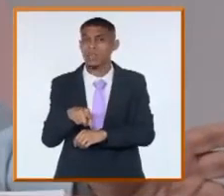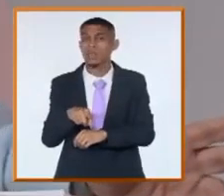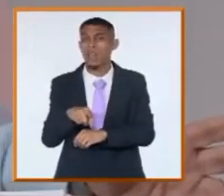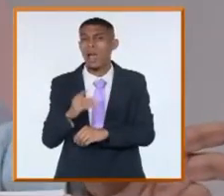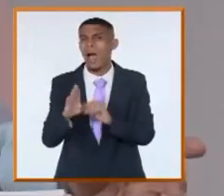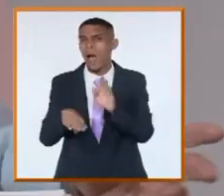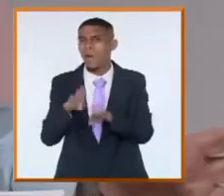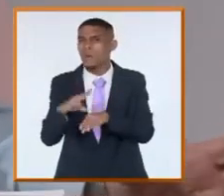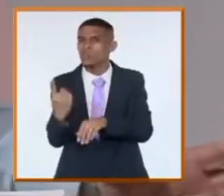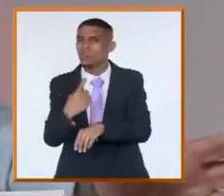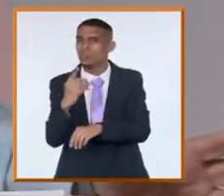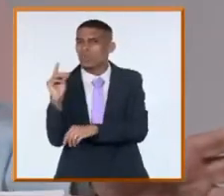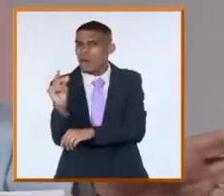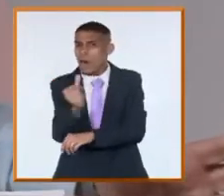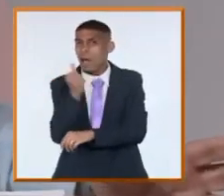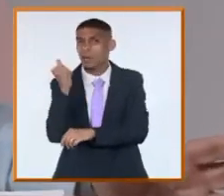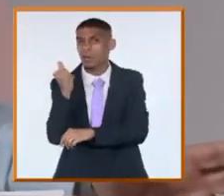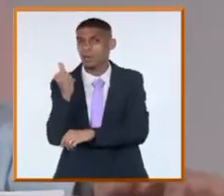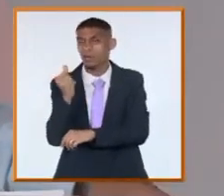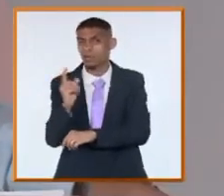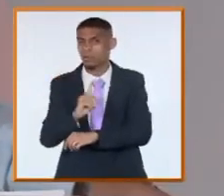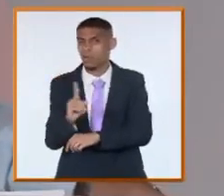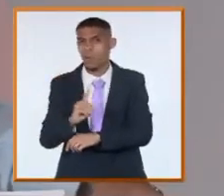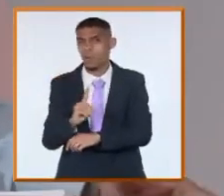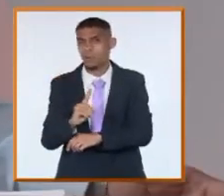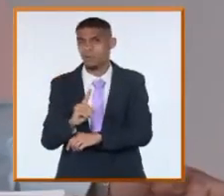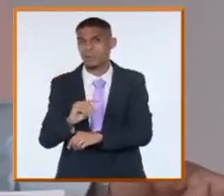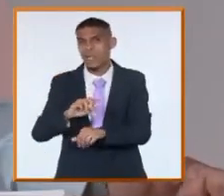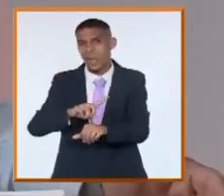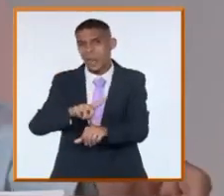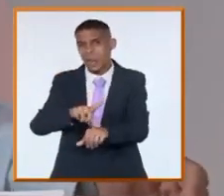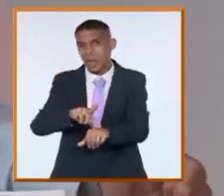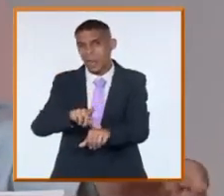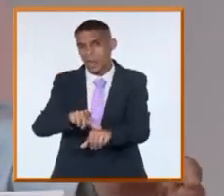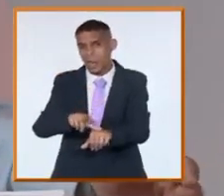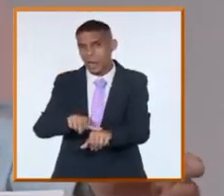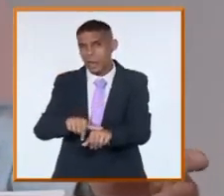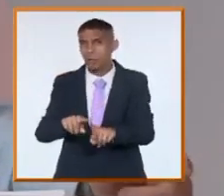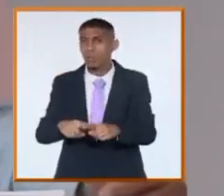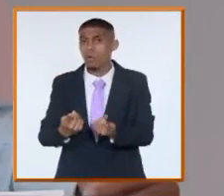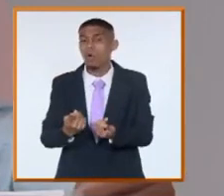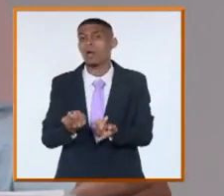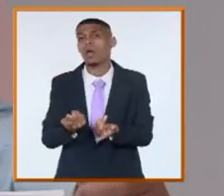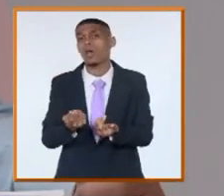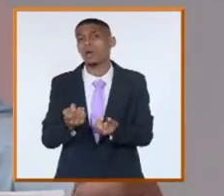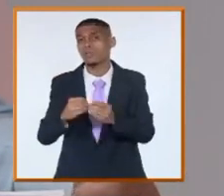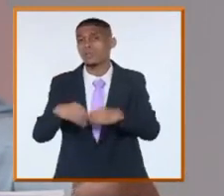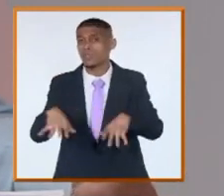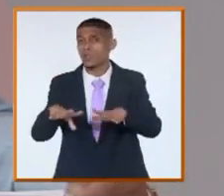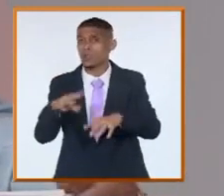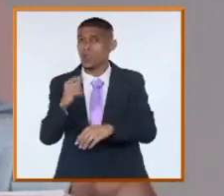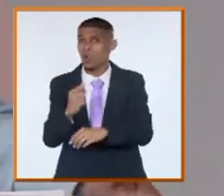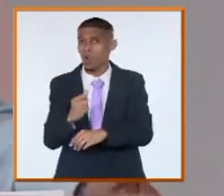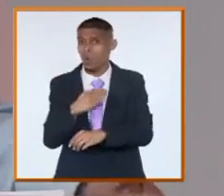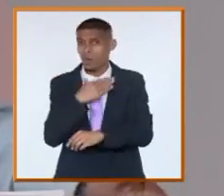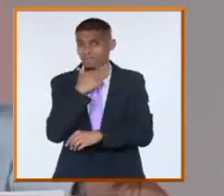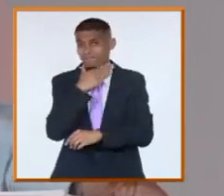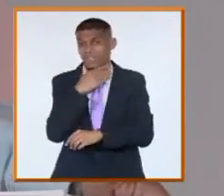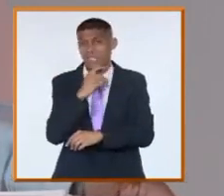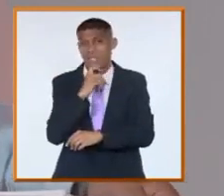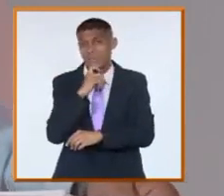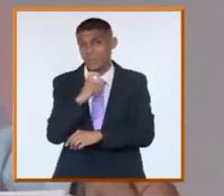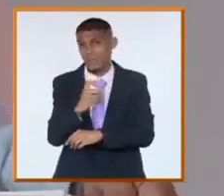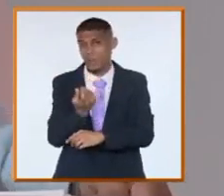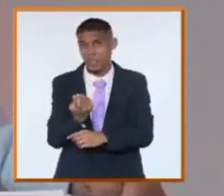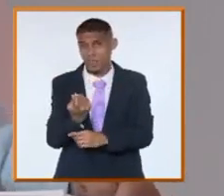a toda la velocidad de porque las condiciones económicas no no los permite en ocasiones nos faltan